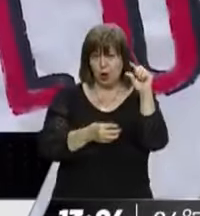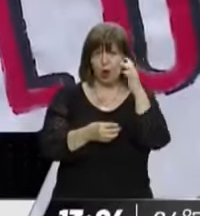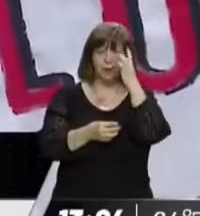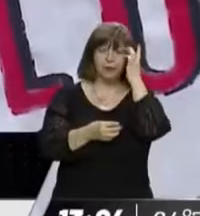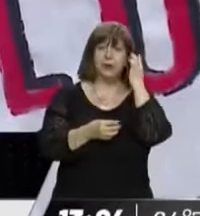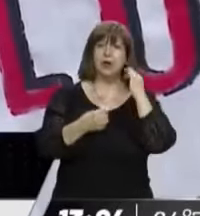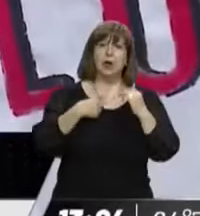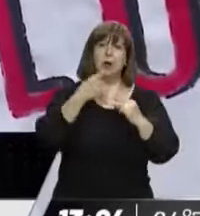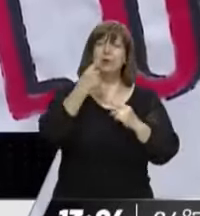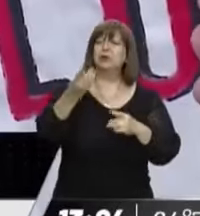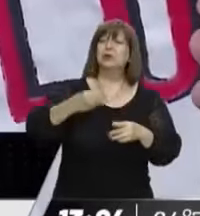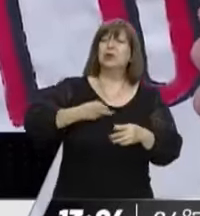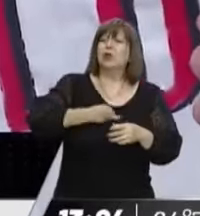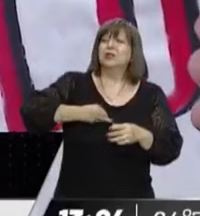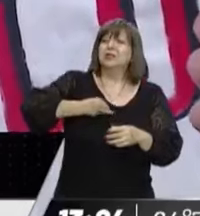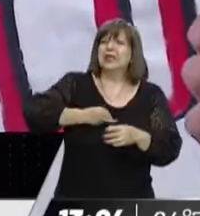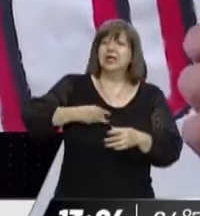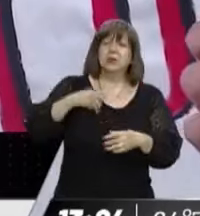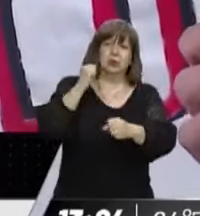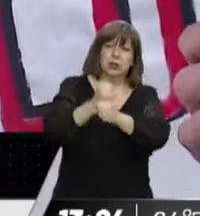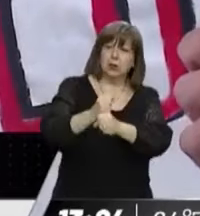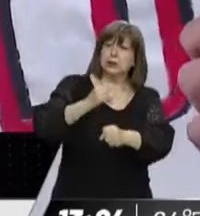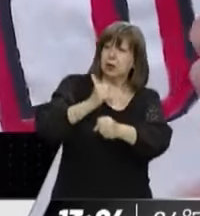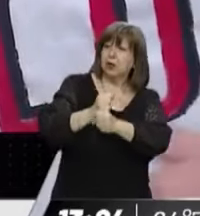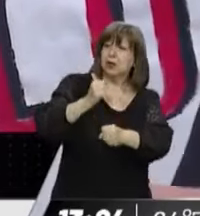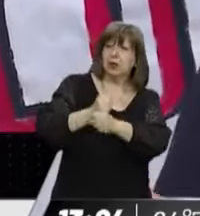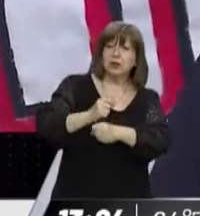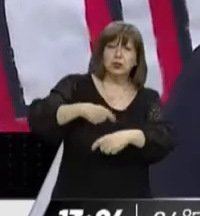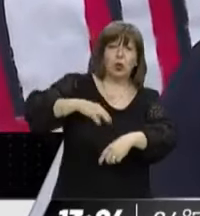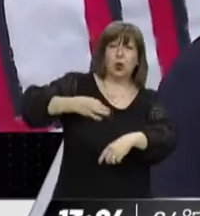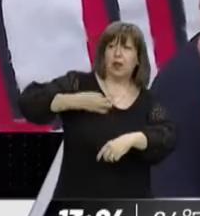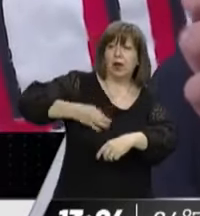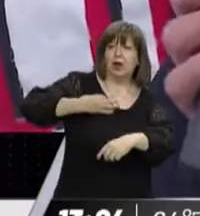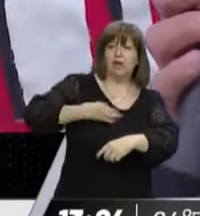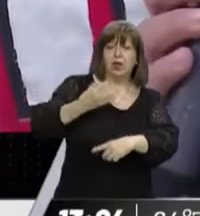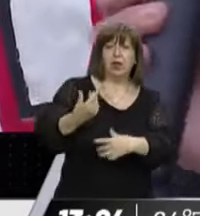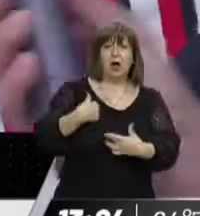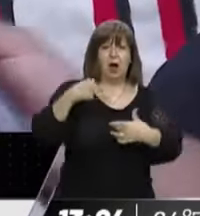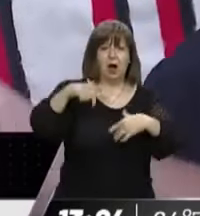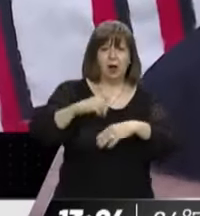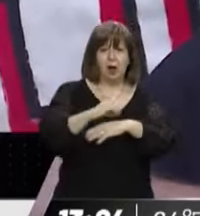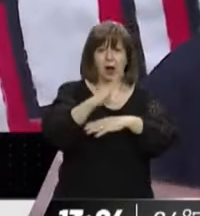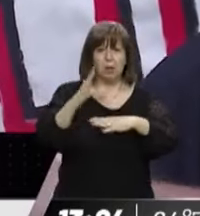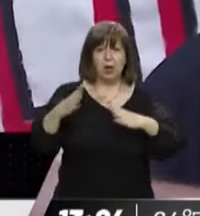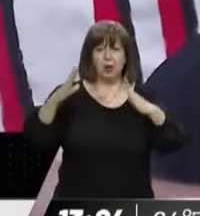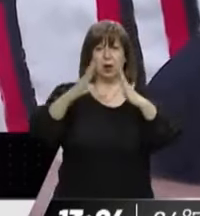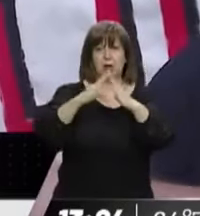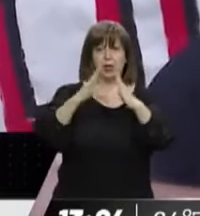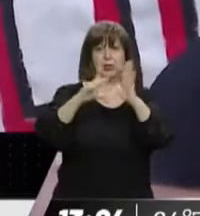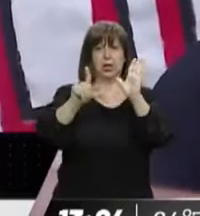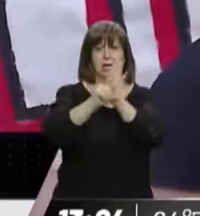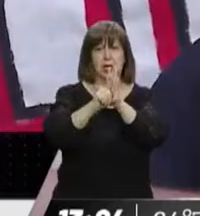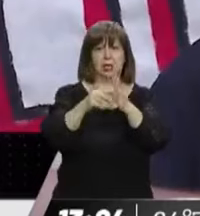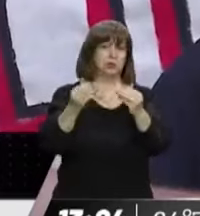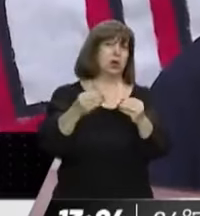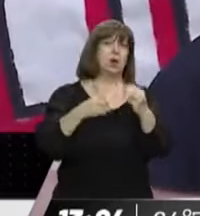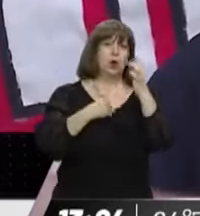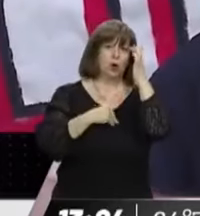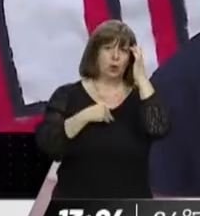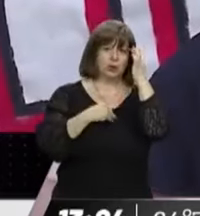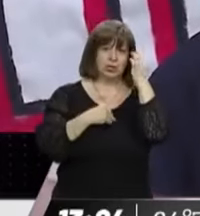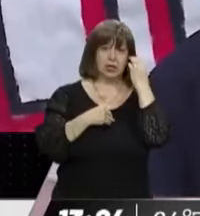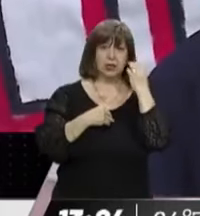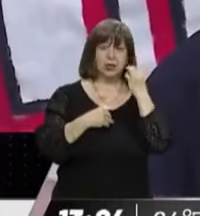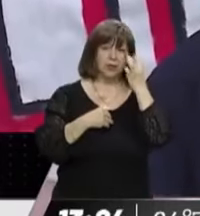haber trabajado toda la vida y llegar a jubilado y tener que pasar una noche frente a la legislatura es bastante feo pero yo creo